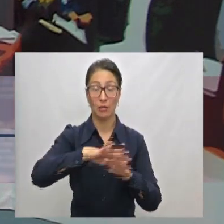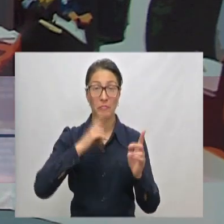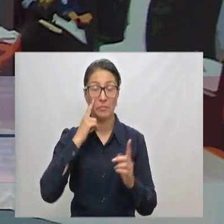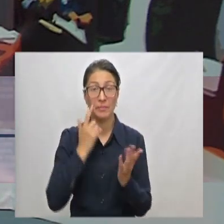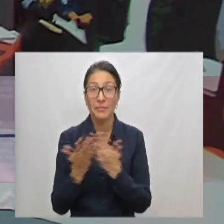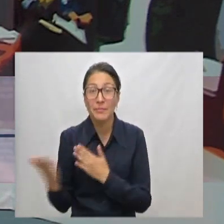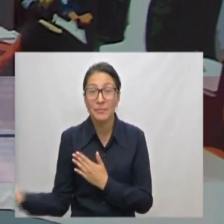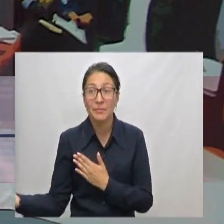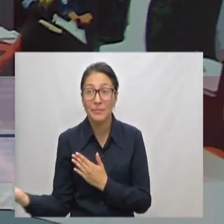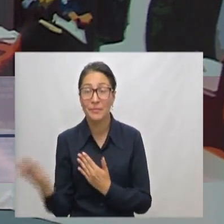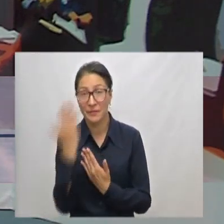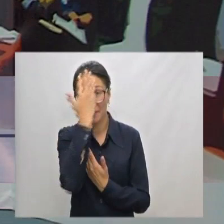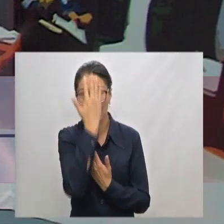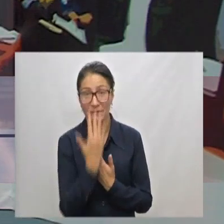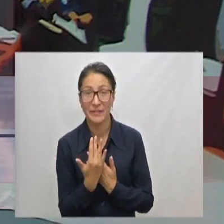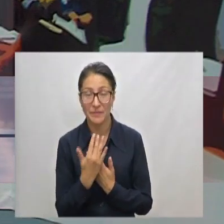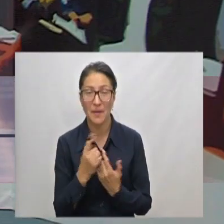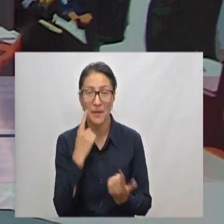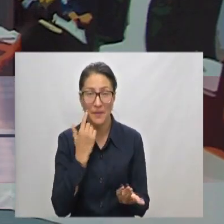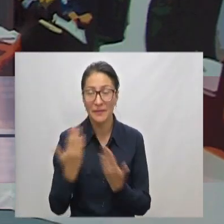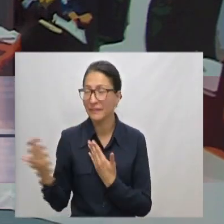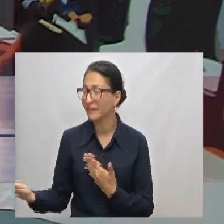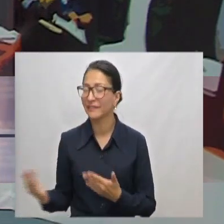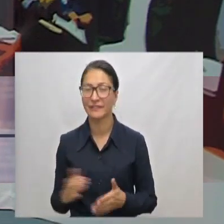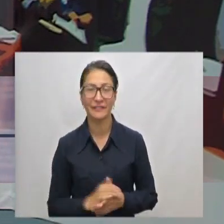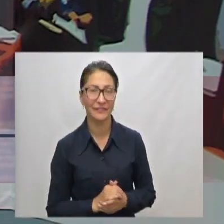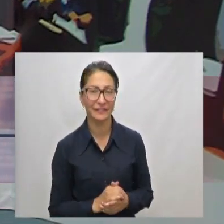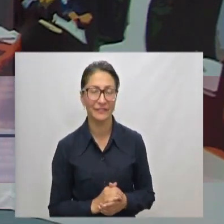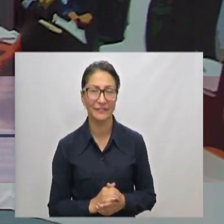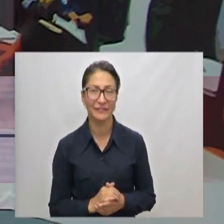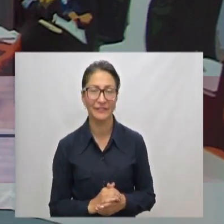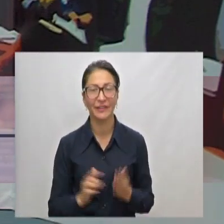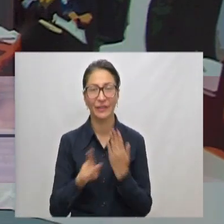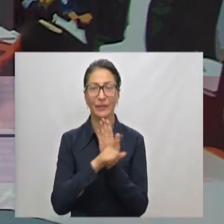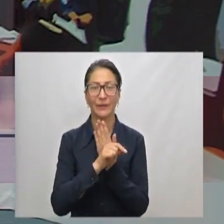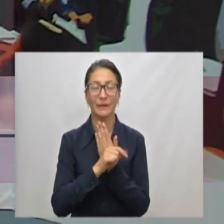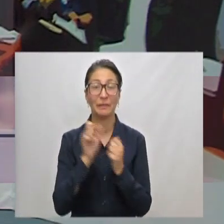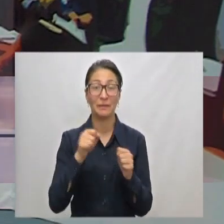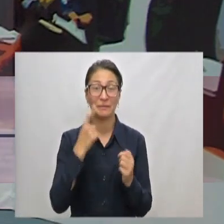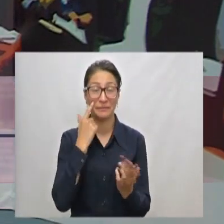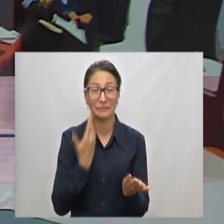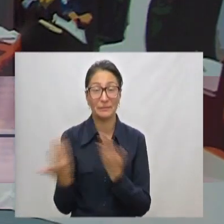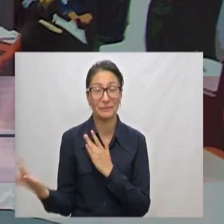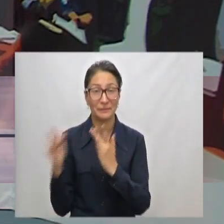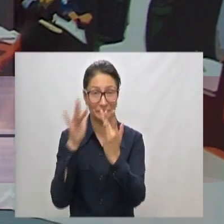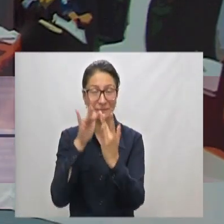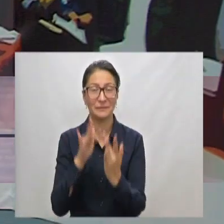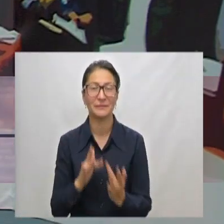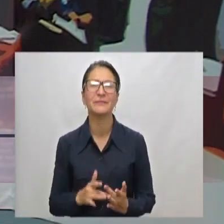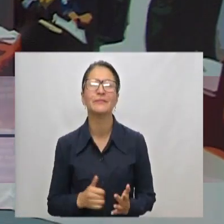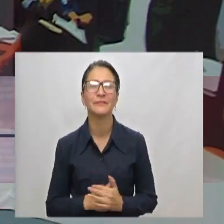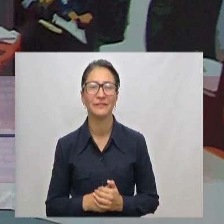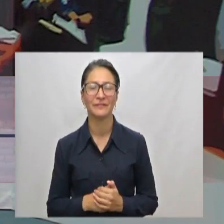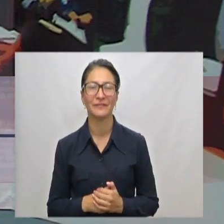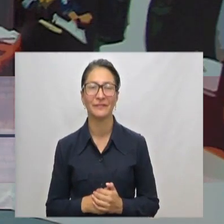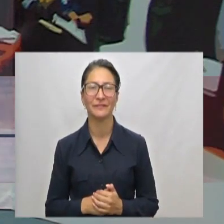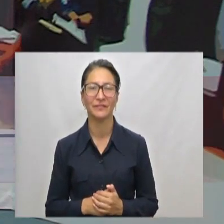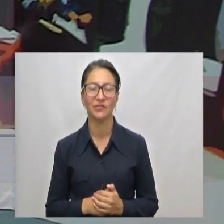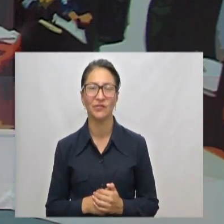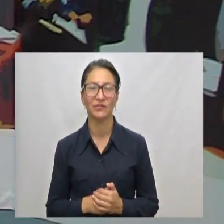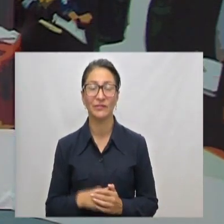www.contraloria.gov.co. En redes sociales nos encuentran en Facebook como Contraloría General de la República y en Twitter